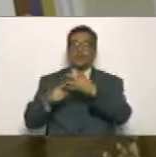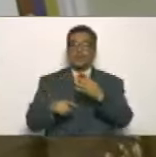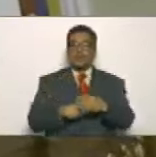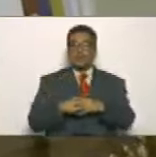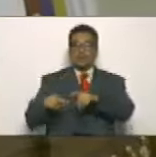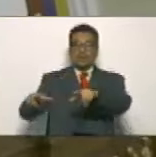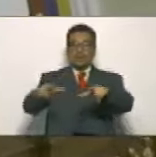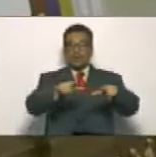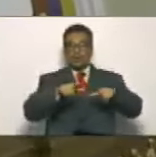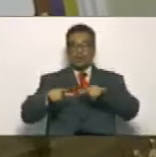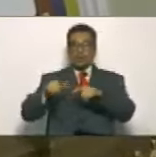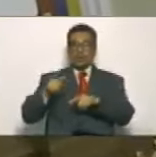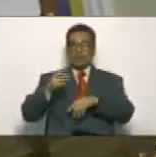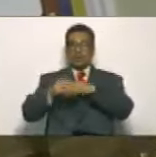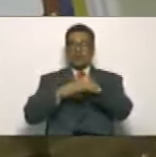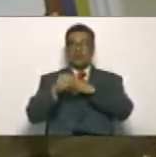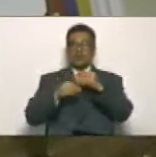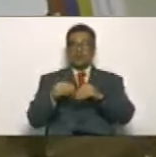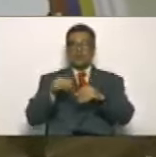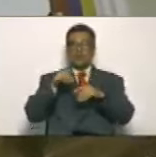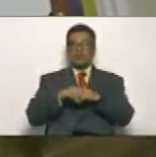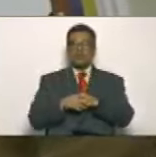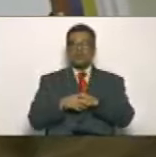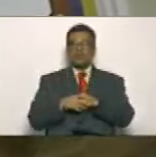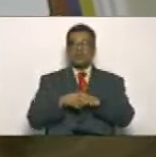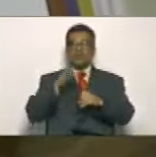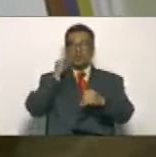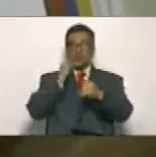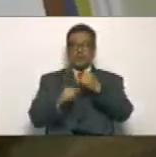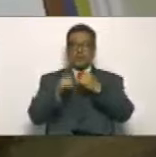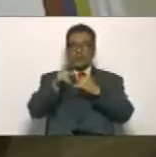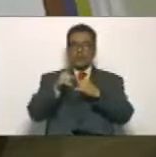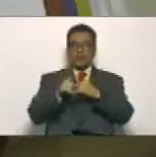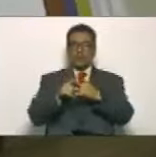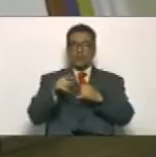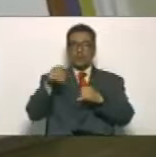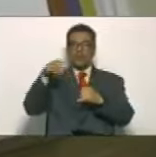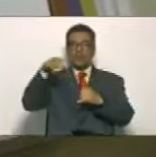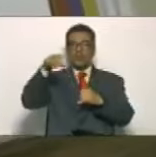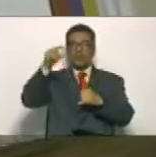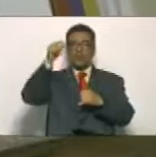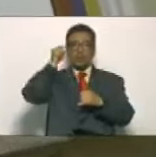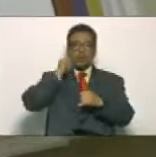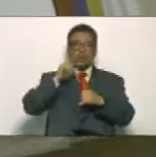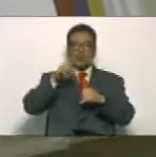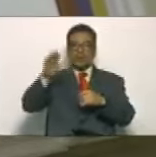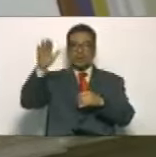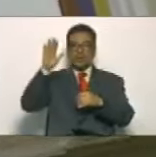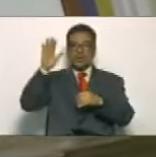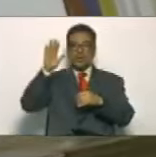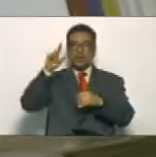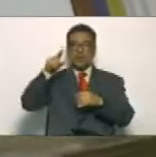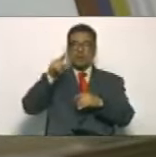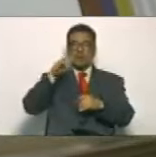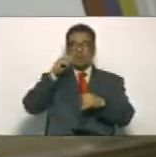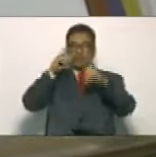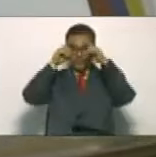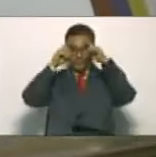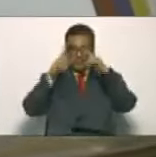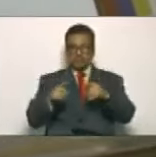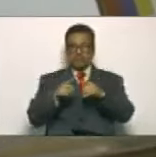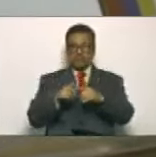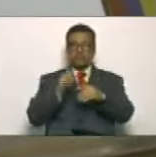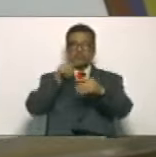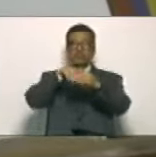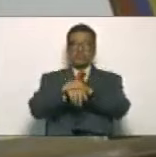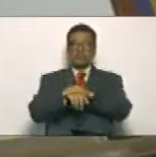el espacio donde nos toque estar. Y por último, en Ayacucho, con compromiso, determinados por